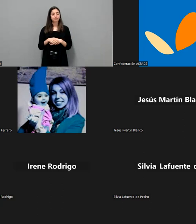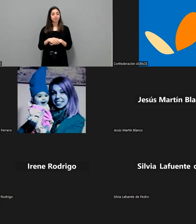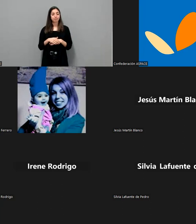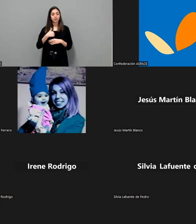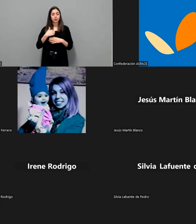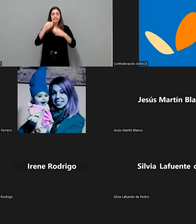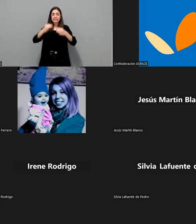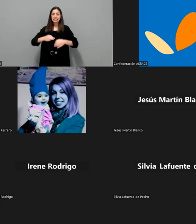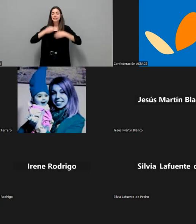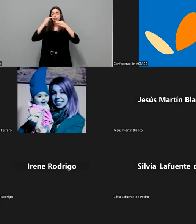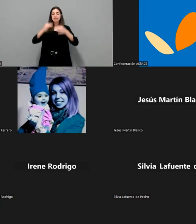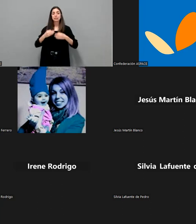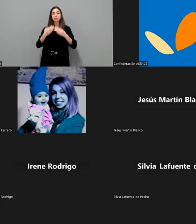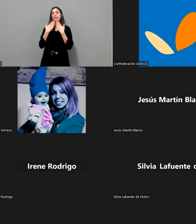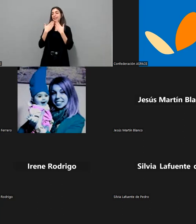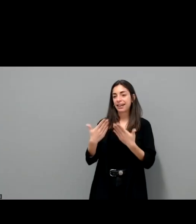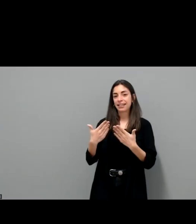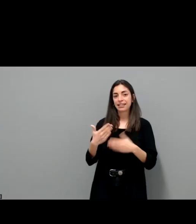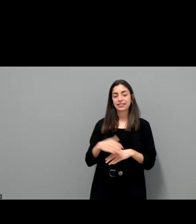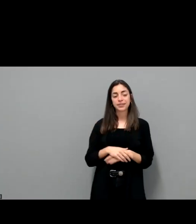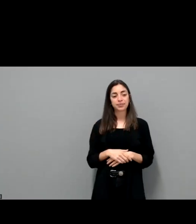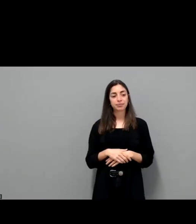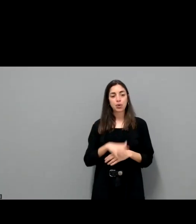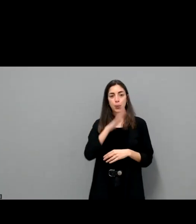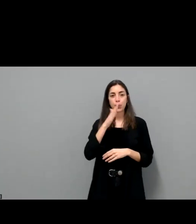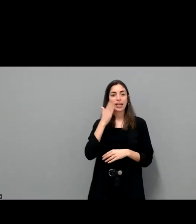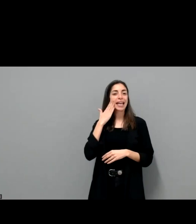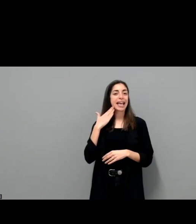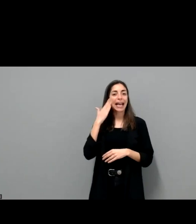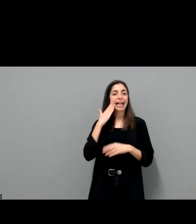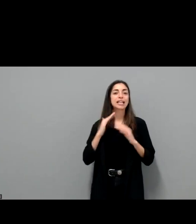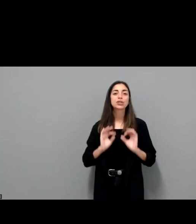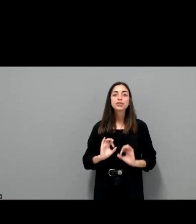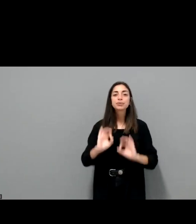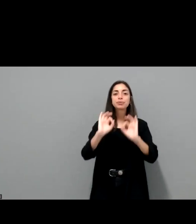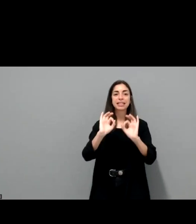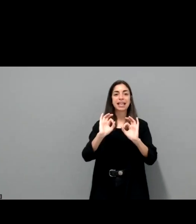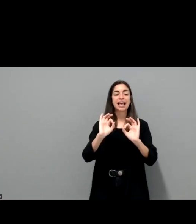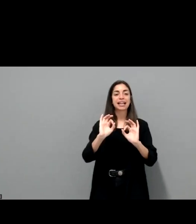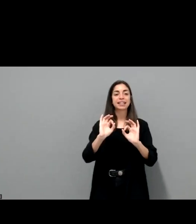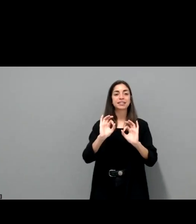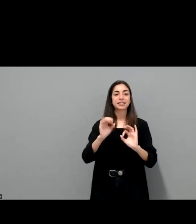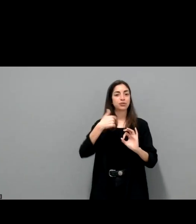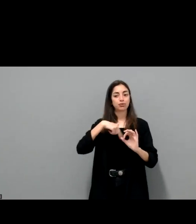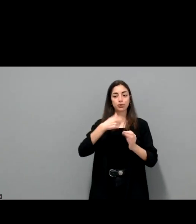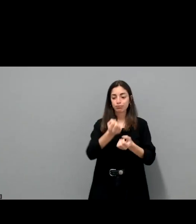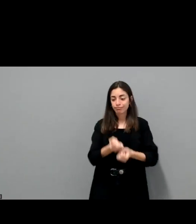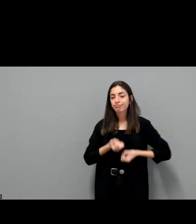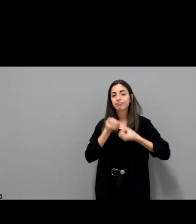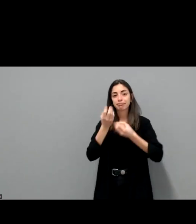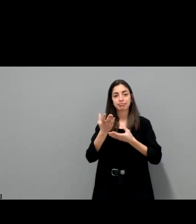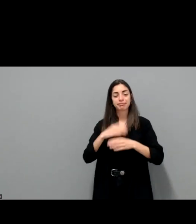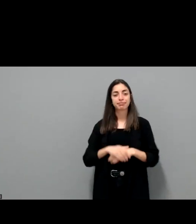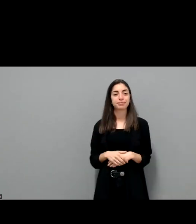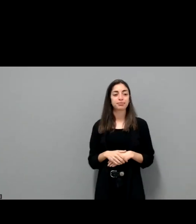siempre te lo vamos a agradecer, ¿no? Sabes el cariño tan especial que te tenemos y que así te lo trasladamos.